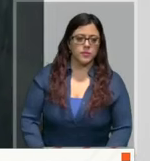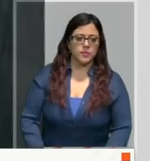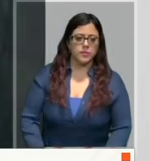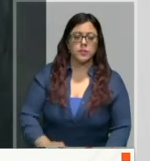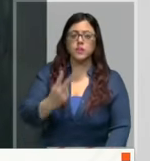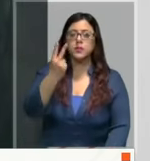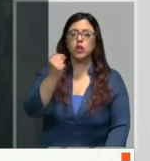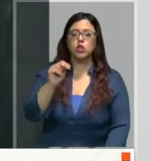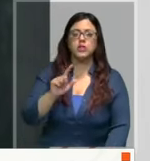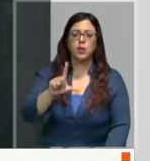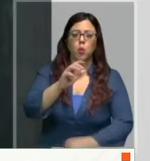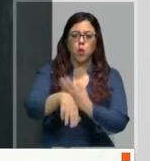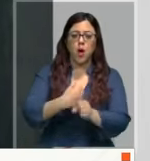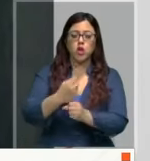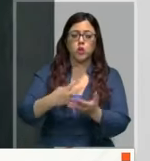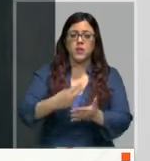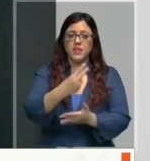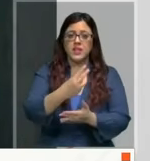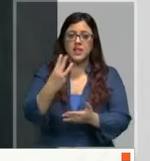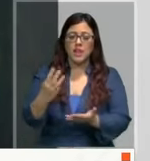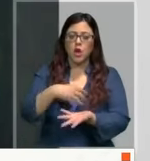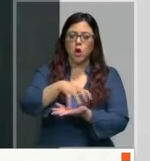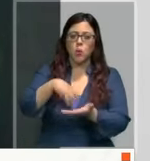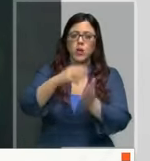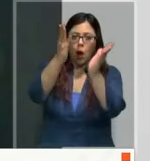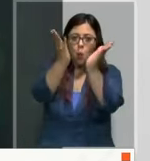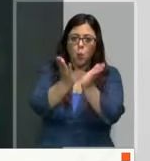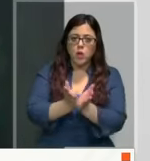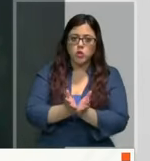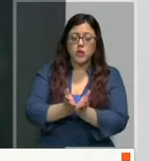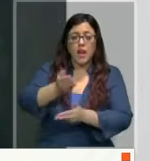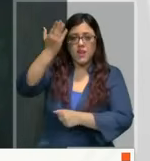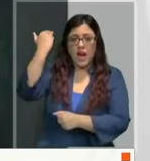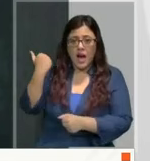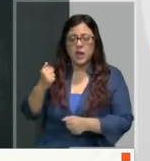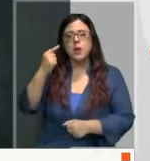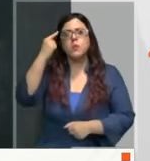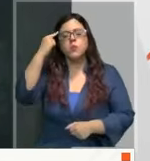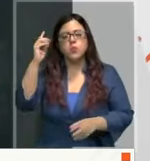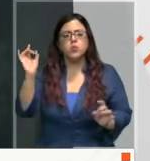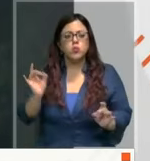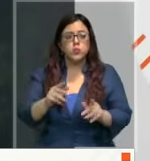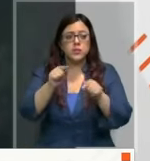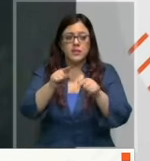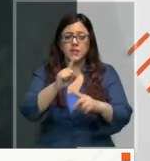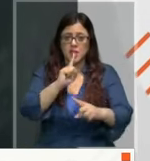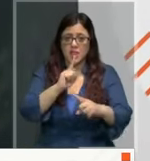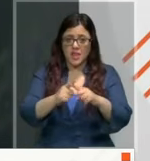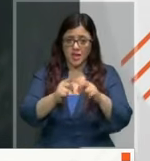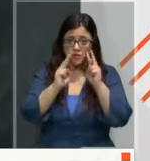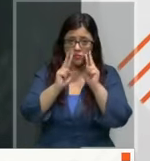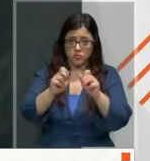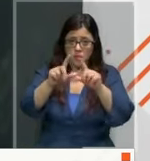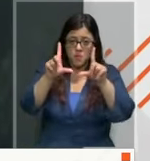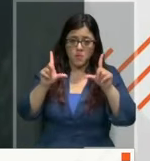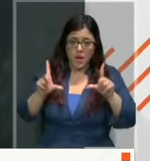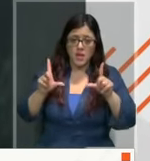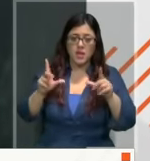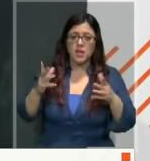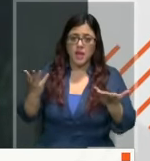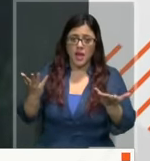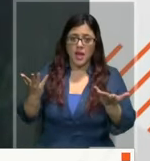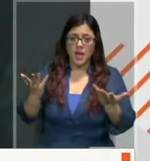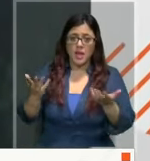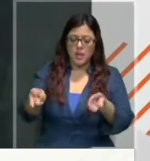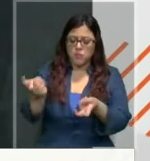De julio de 2023, comuna de Huechuraba. En aquella fecha se creía que este taxi colectivo, que se ven imágenes, había sido